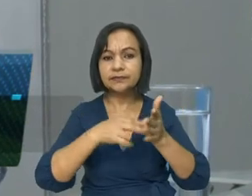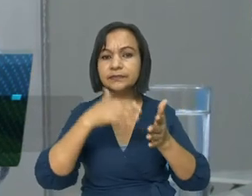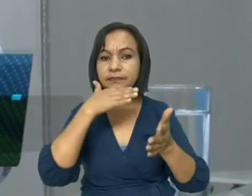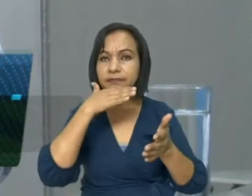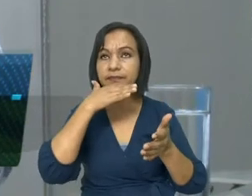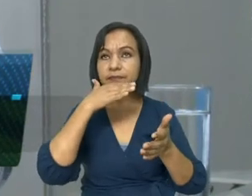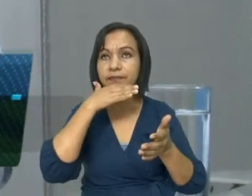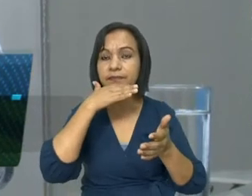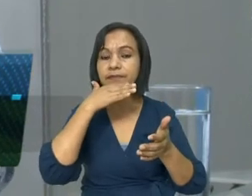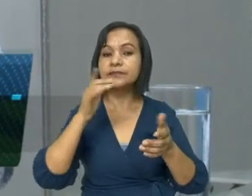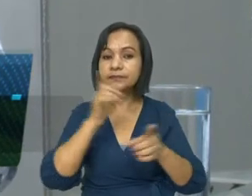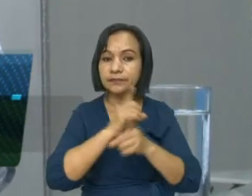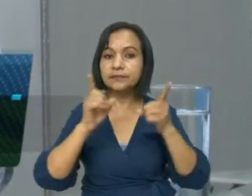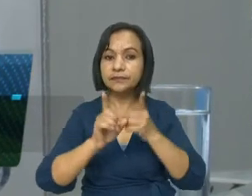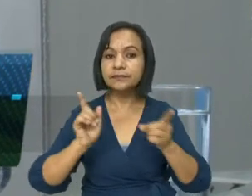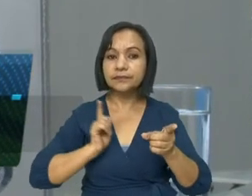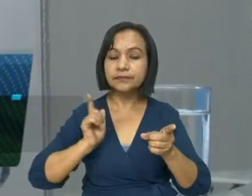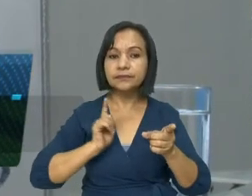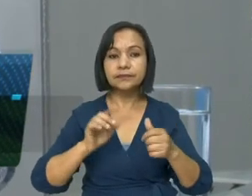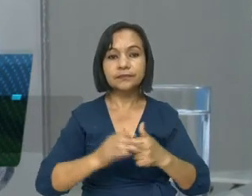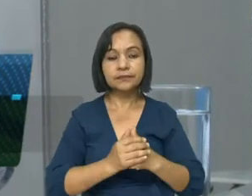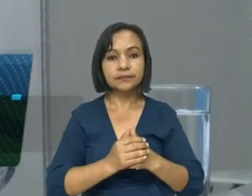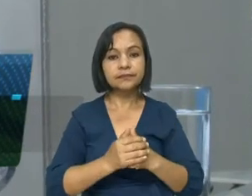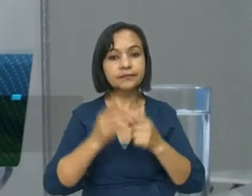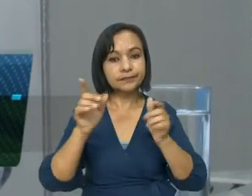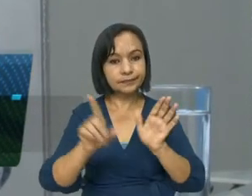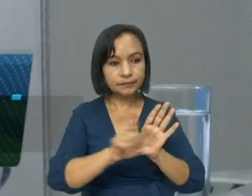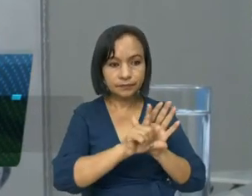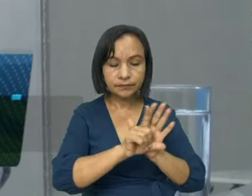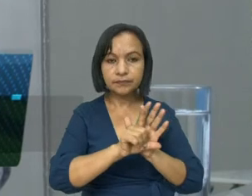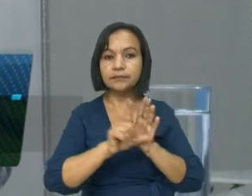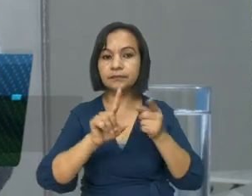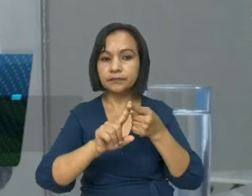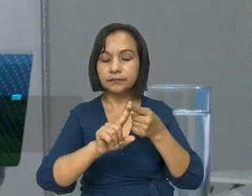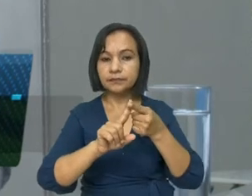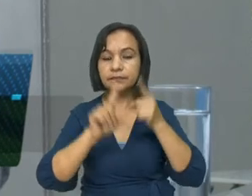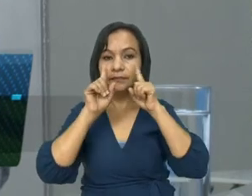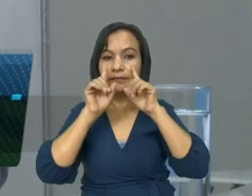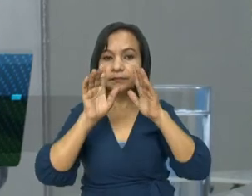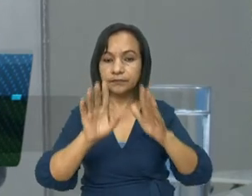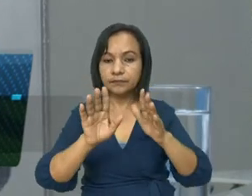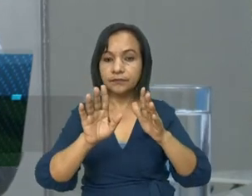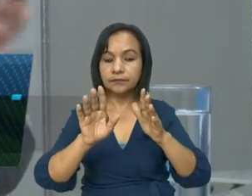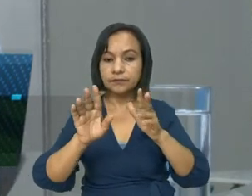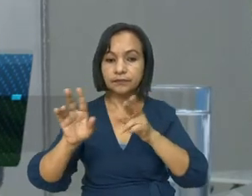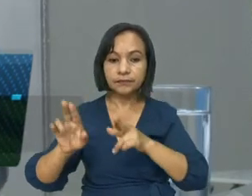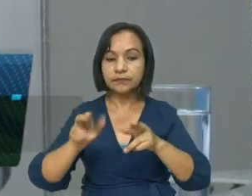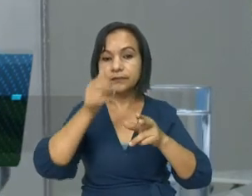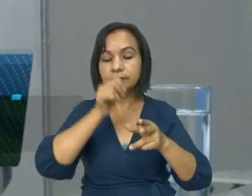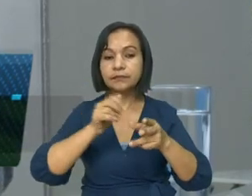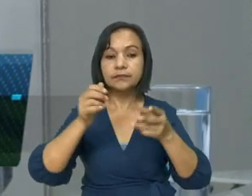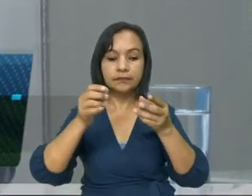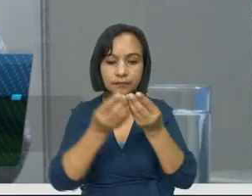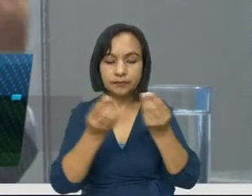Entonces, hay que tomar acción a nivel legal para proteger el recurso hídrico y la madre